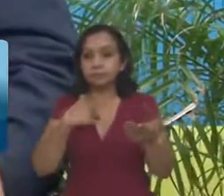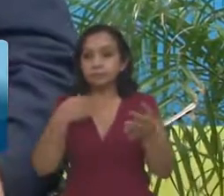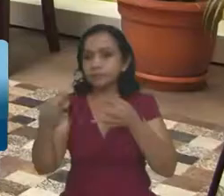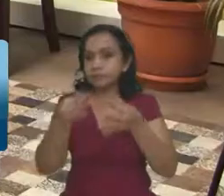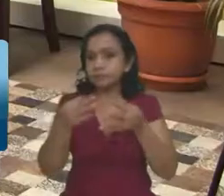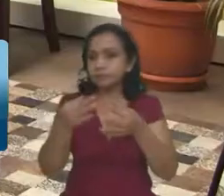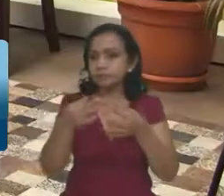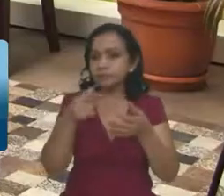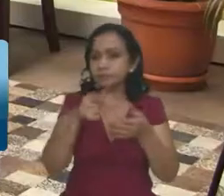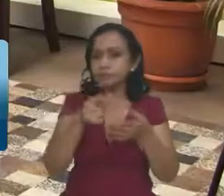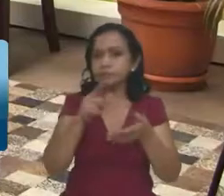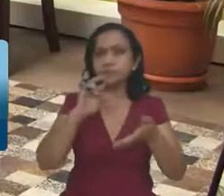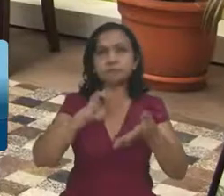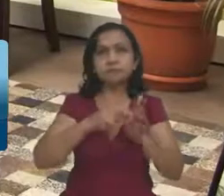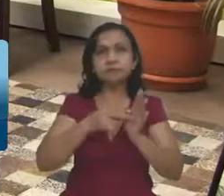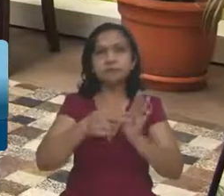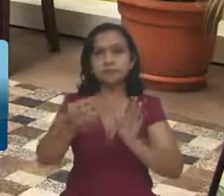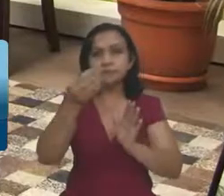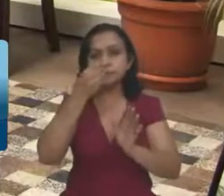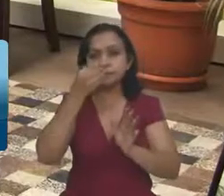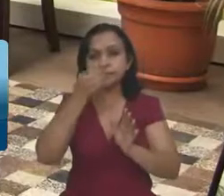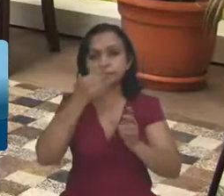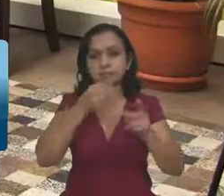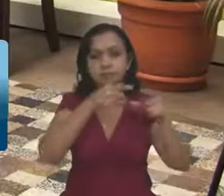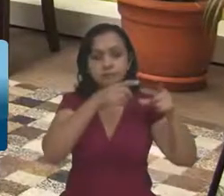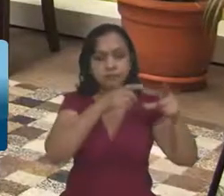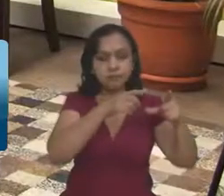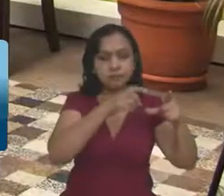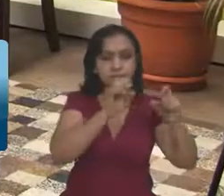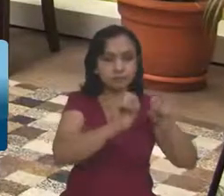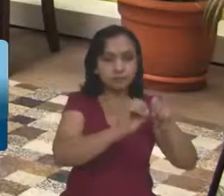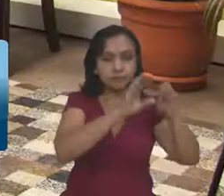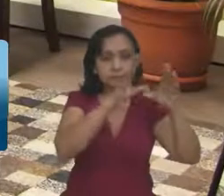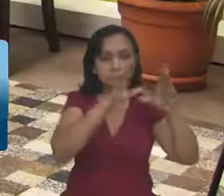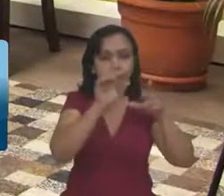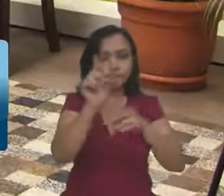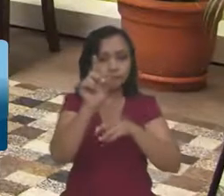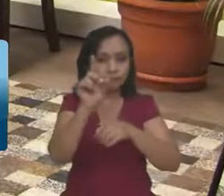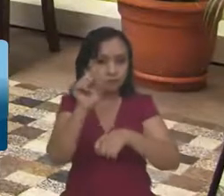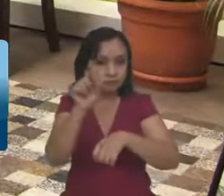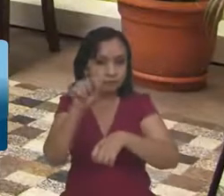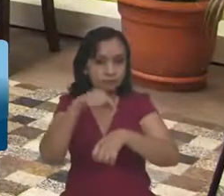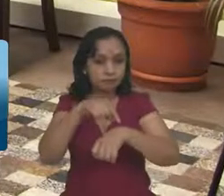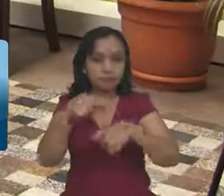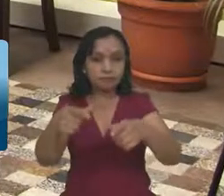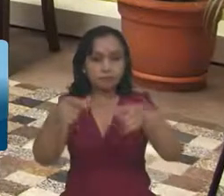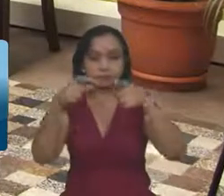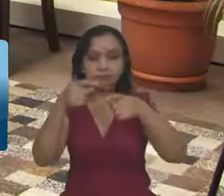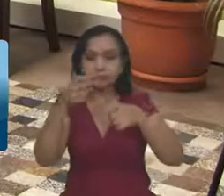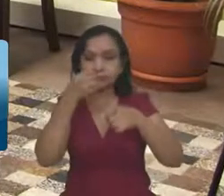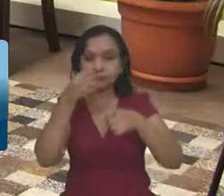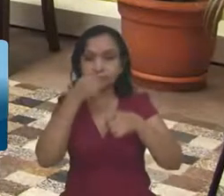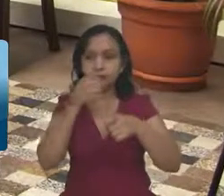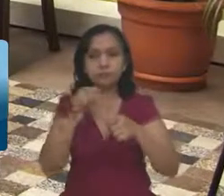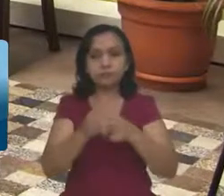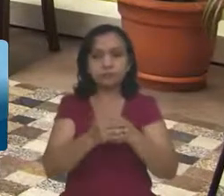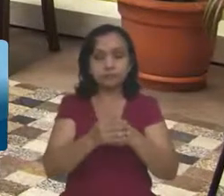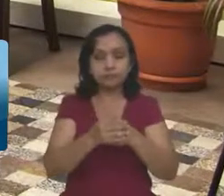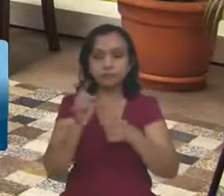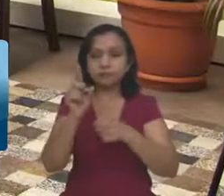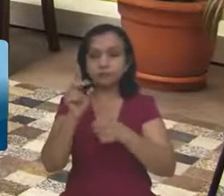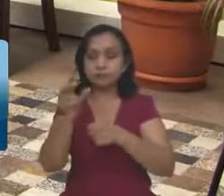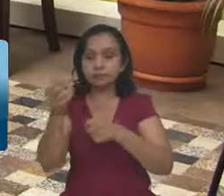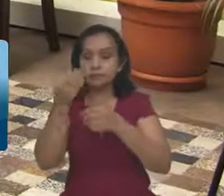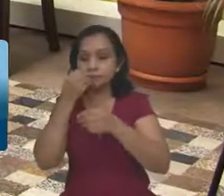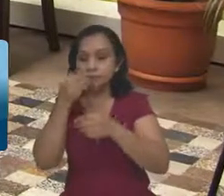están la merienda. Exactamente. Las meriendas son como un suplemento para que nosotros no comamos ni